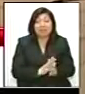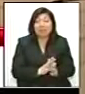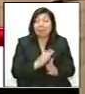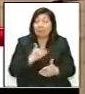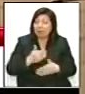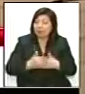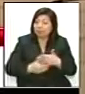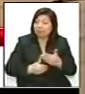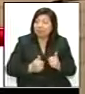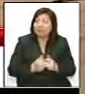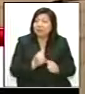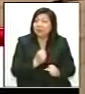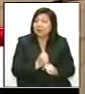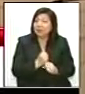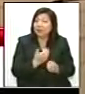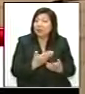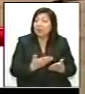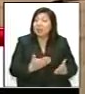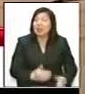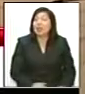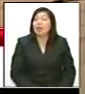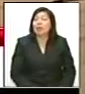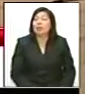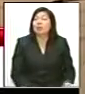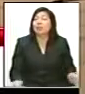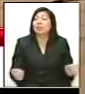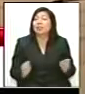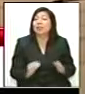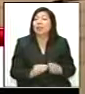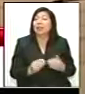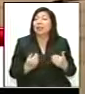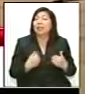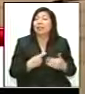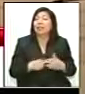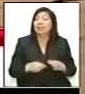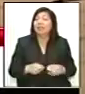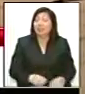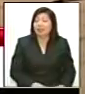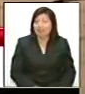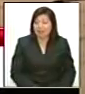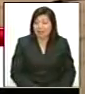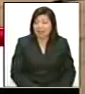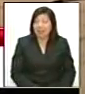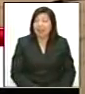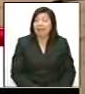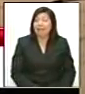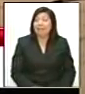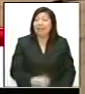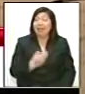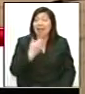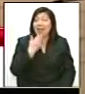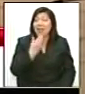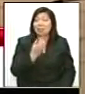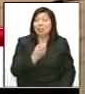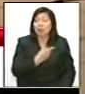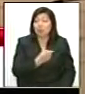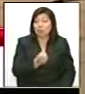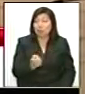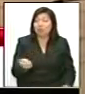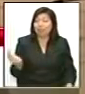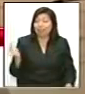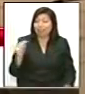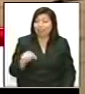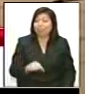seguir avanzando y trabajando las cosas que concretamente se tienen que hacer. Señor ministro, le agradecemos mucho su